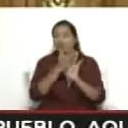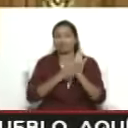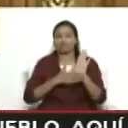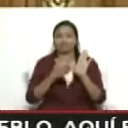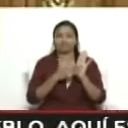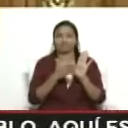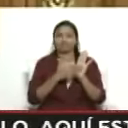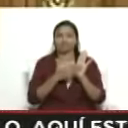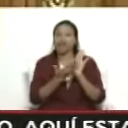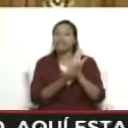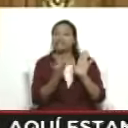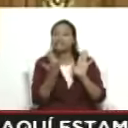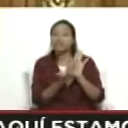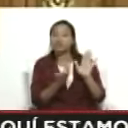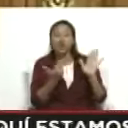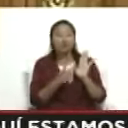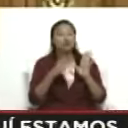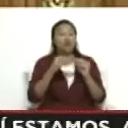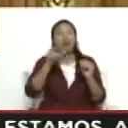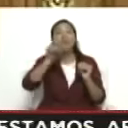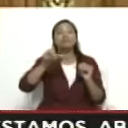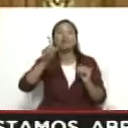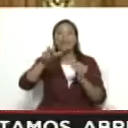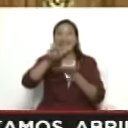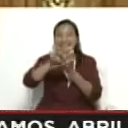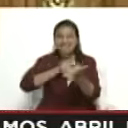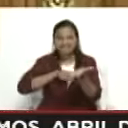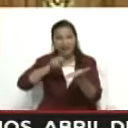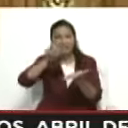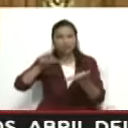De todos los que firmaron.